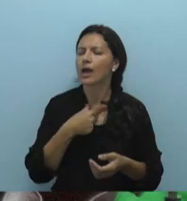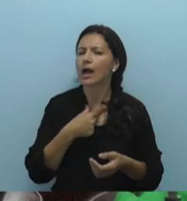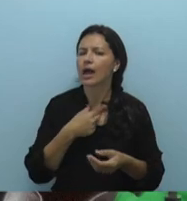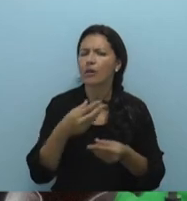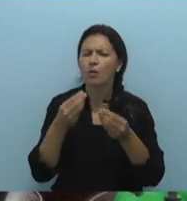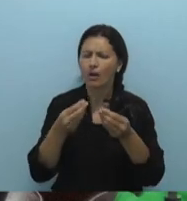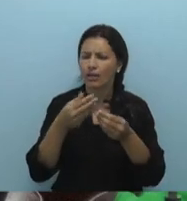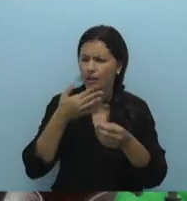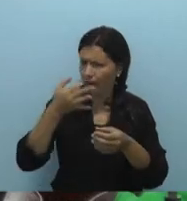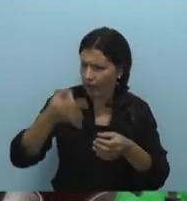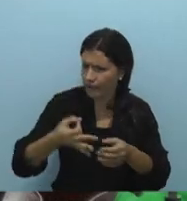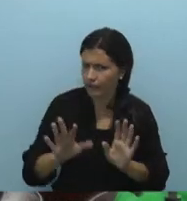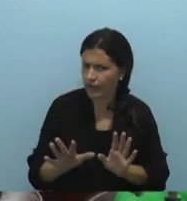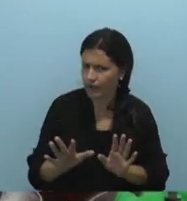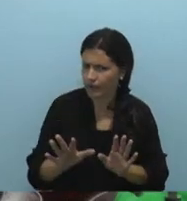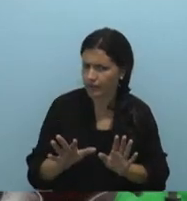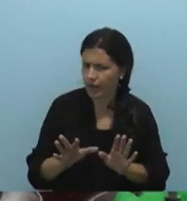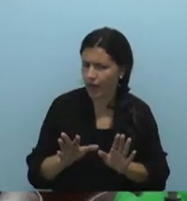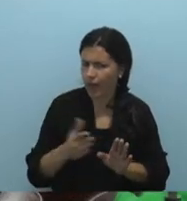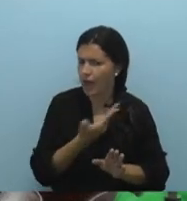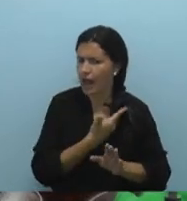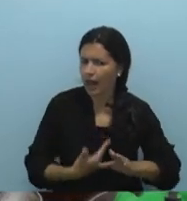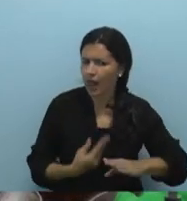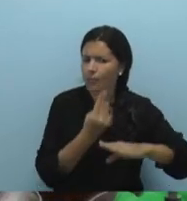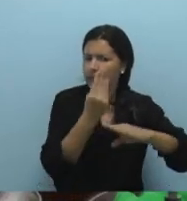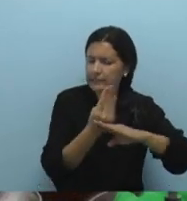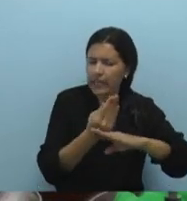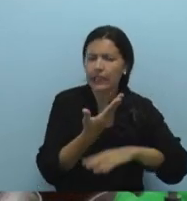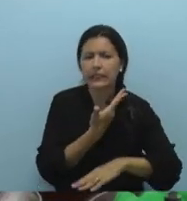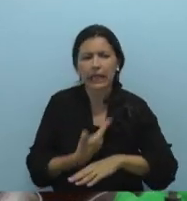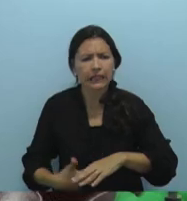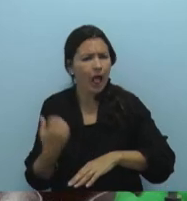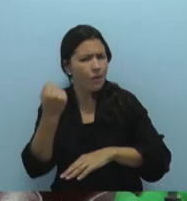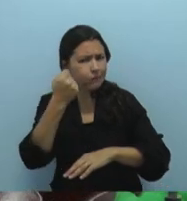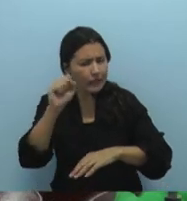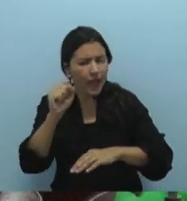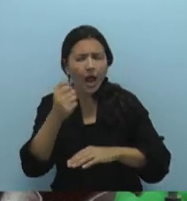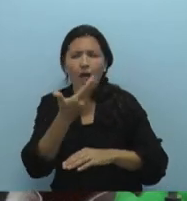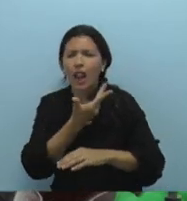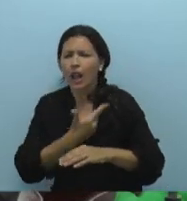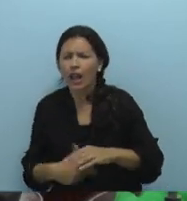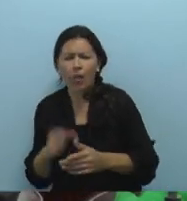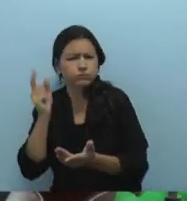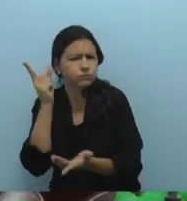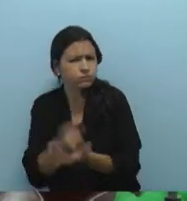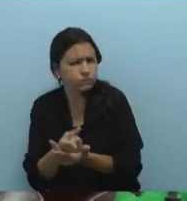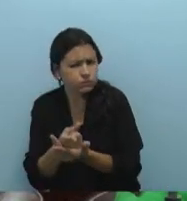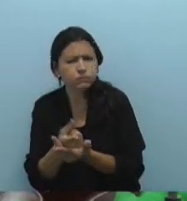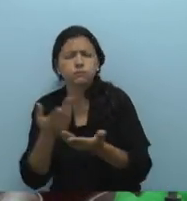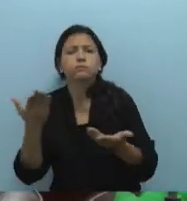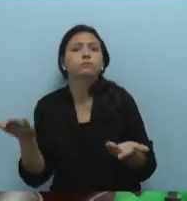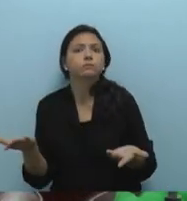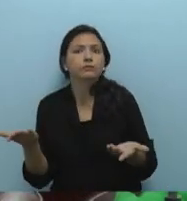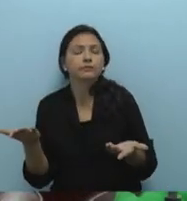defina de lo que quiere el Estado? ¿Un Estado presente, un Estado ausente, un Estado en retirada, un Estado inexistente, un topo que destruye al